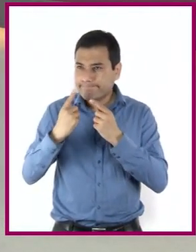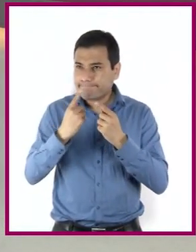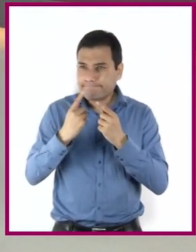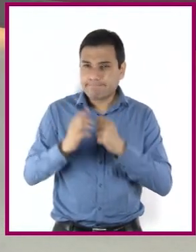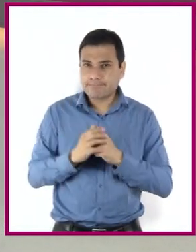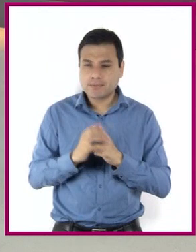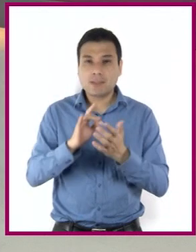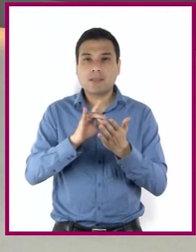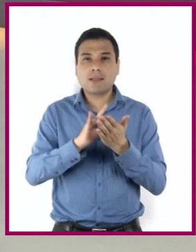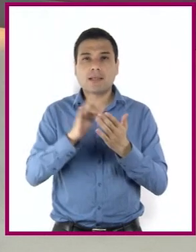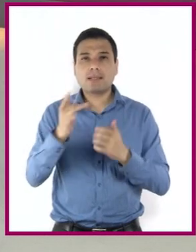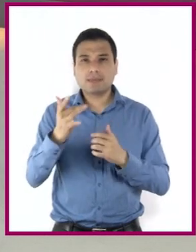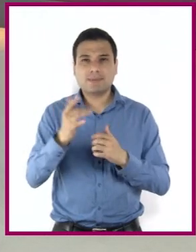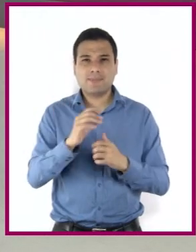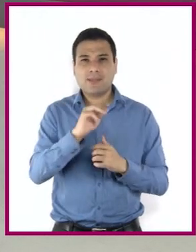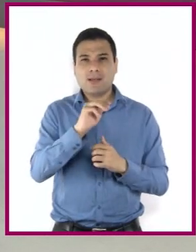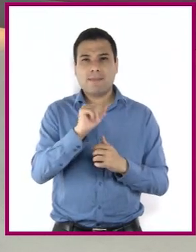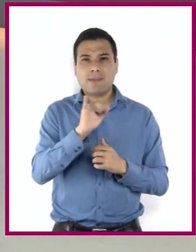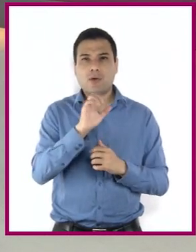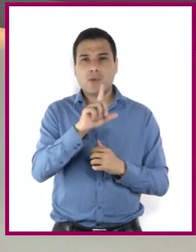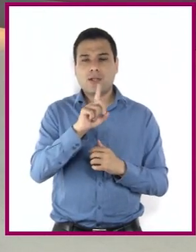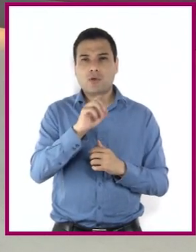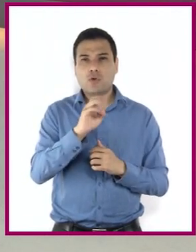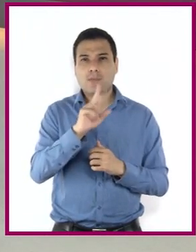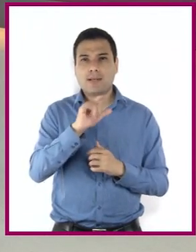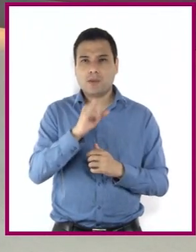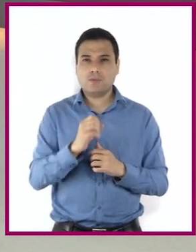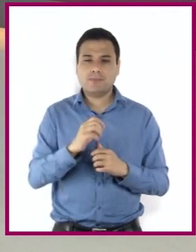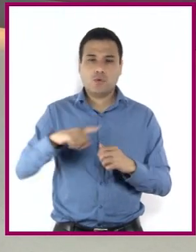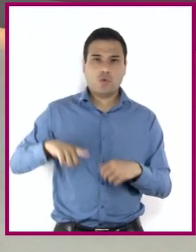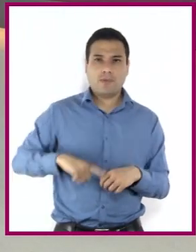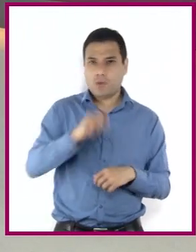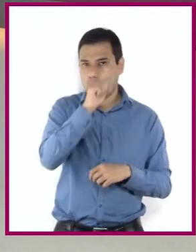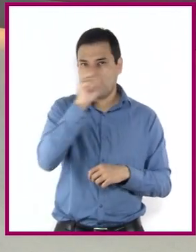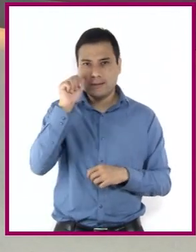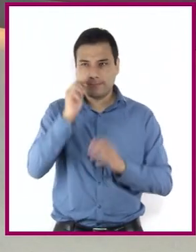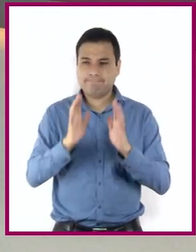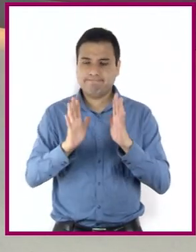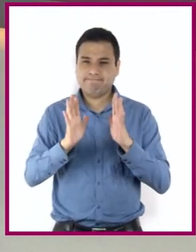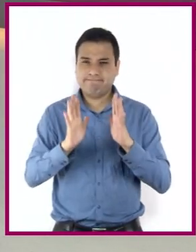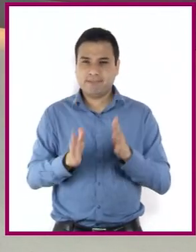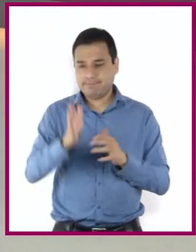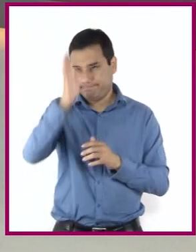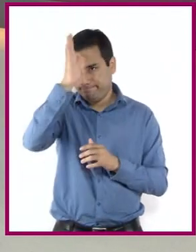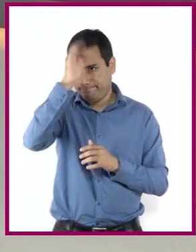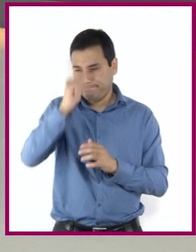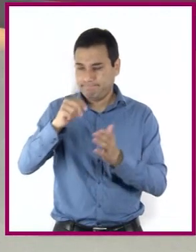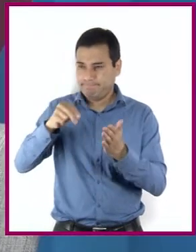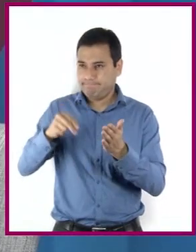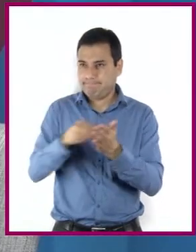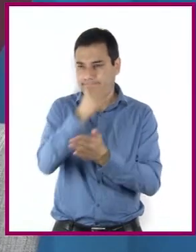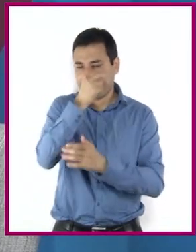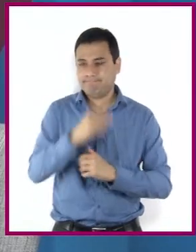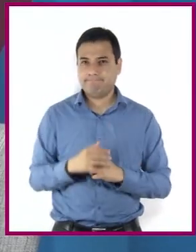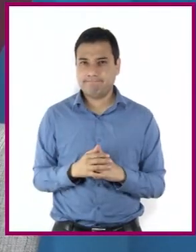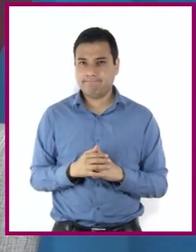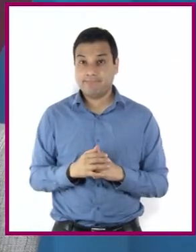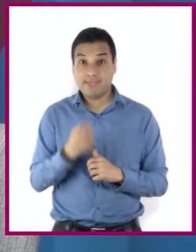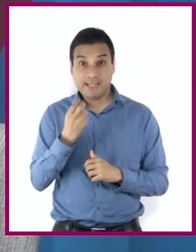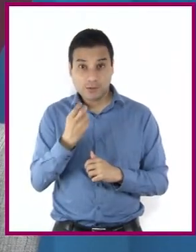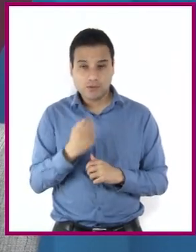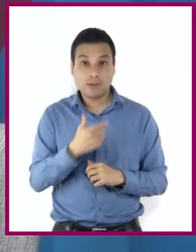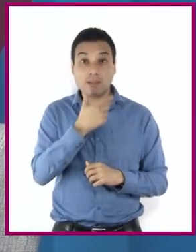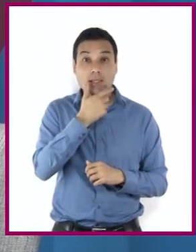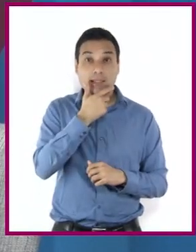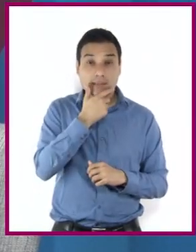de Manuel Doblado, el gobierno de Juárez firmó los acuerdos preliminares de la Soledad. Y con ello, Inglaterra